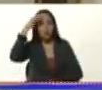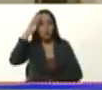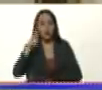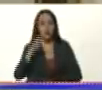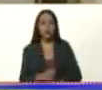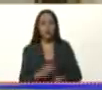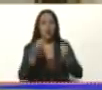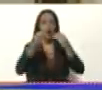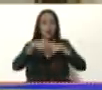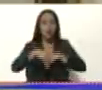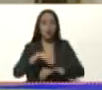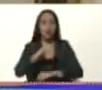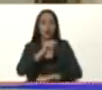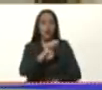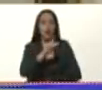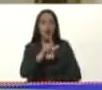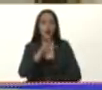Está azotando.